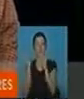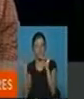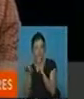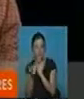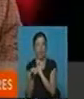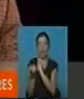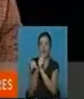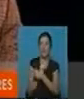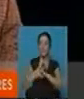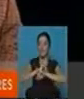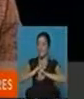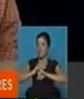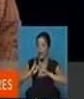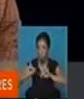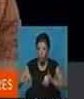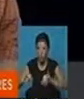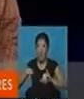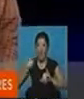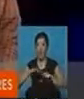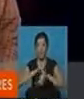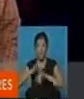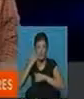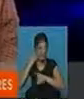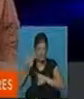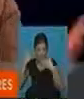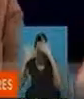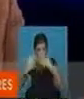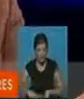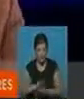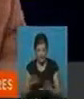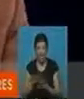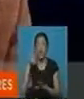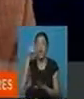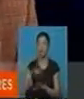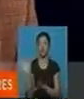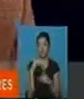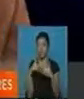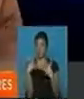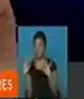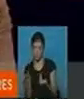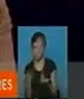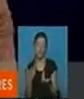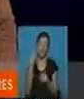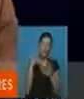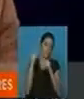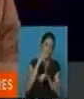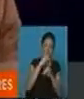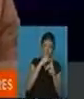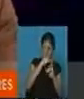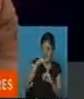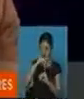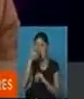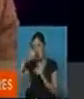a la informática, a la inmediatez, hoy está al alcance de todos, de buenos y malos, para ponerlo de alguna manera. Y por lo tanto, hay